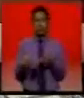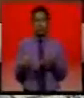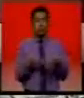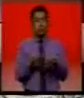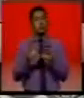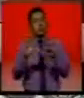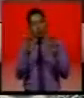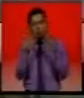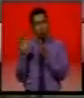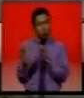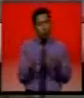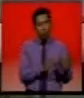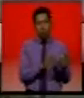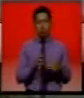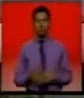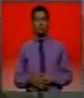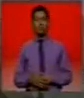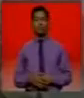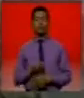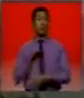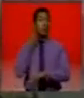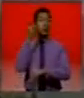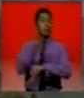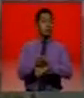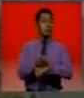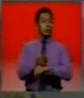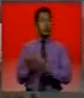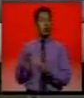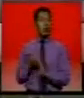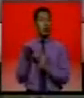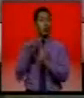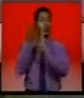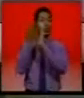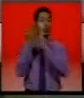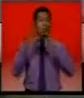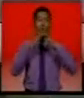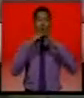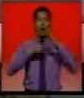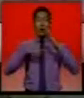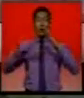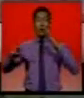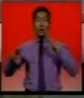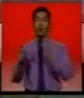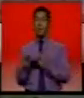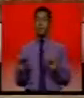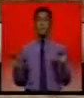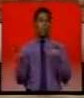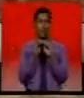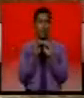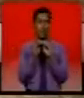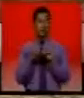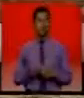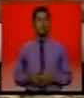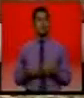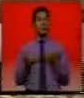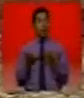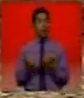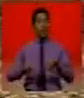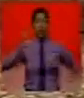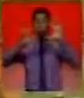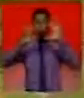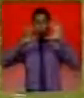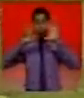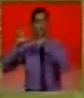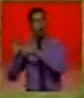con clasificación. Tenemos la disposición de construir 3 albergues adicionales y al momento están 8 que se los va a